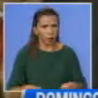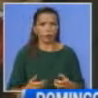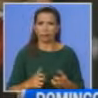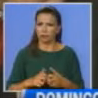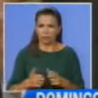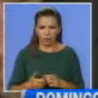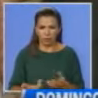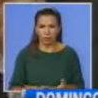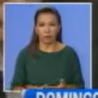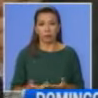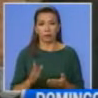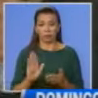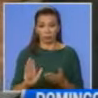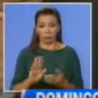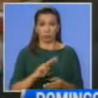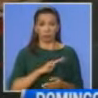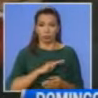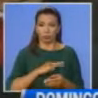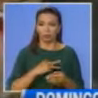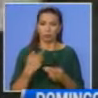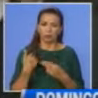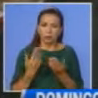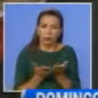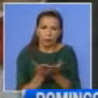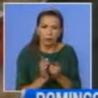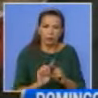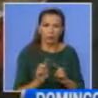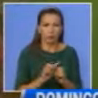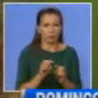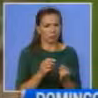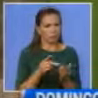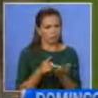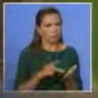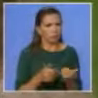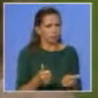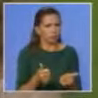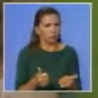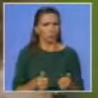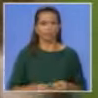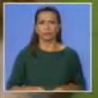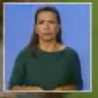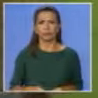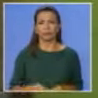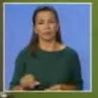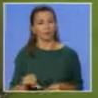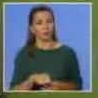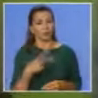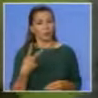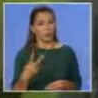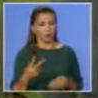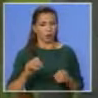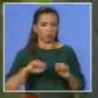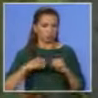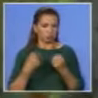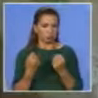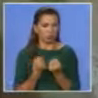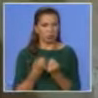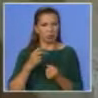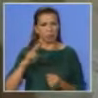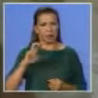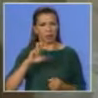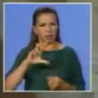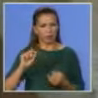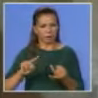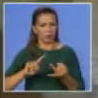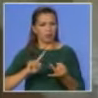promoviendo programas de servicios futuros. Paralelamente, los otros 2 candidatos, el socialista Valerio Estacio y Eduardo